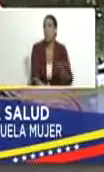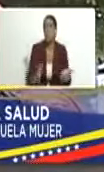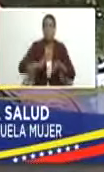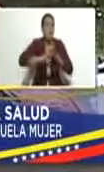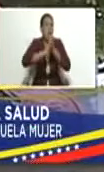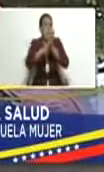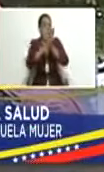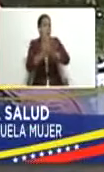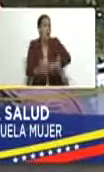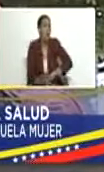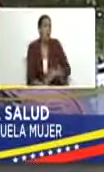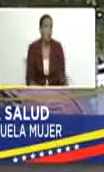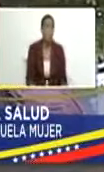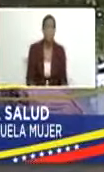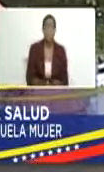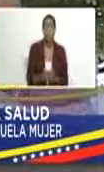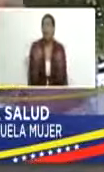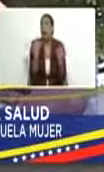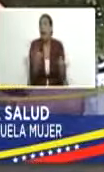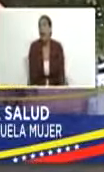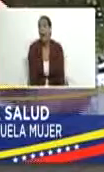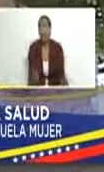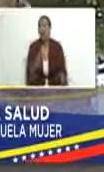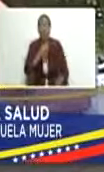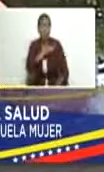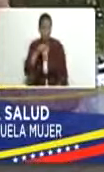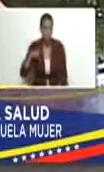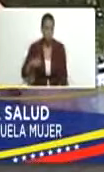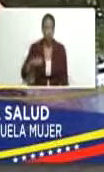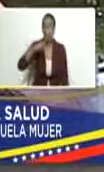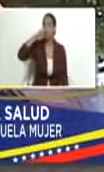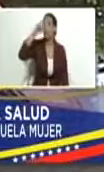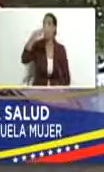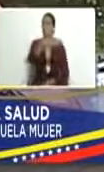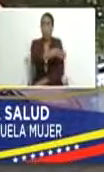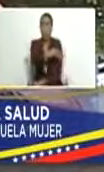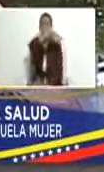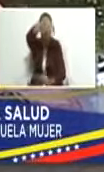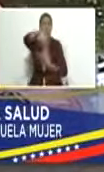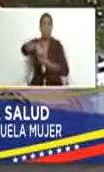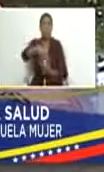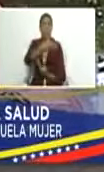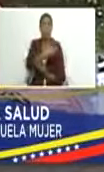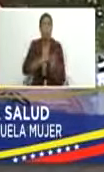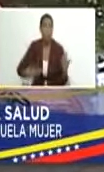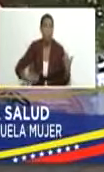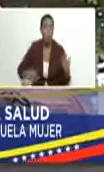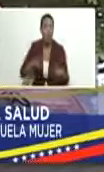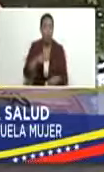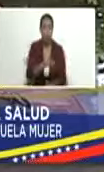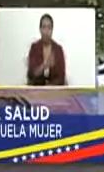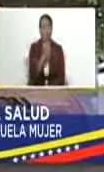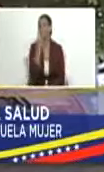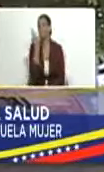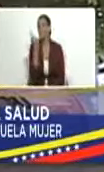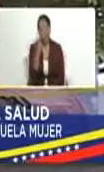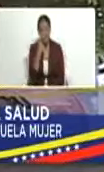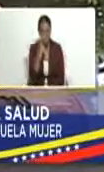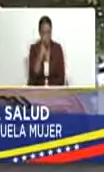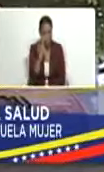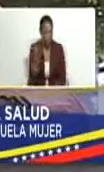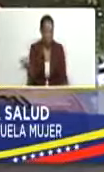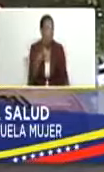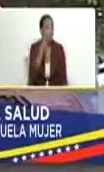acabó. Ahora nos toca a nosotros, a los apellidos a la derecha. Ahora les toca a ustedes. Sí,